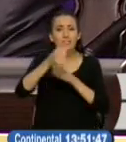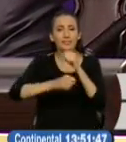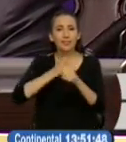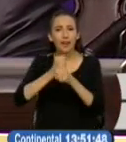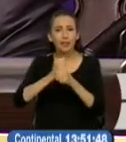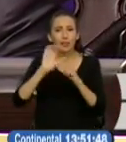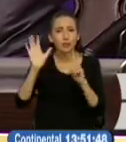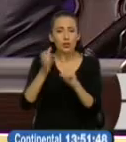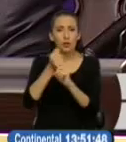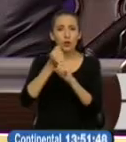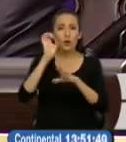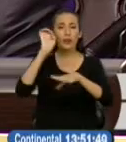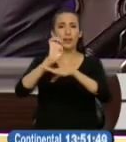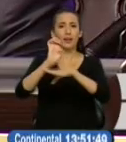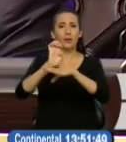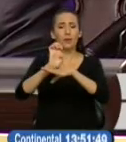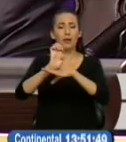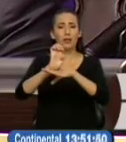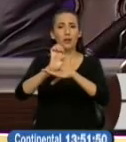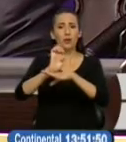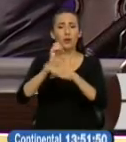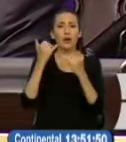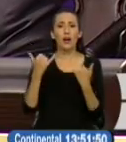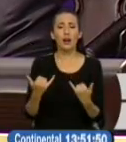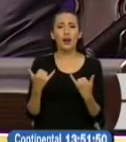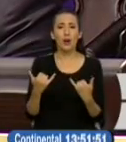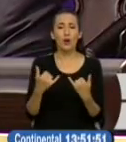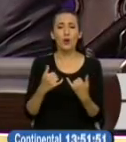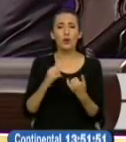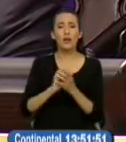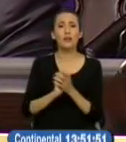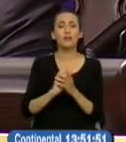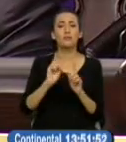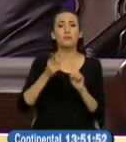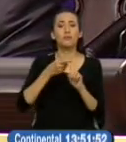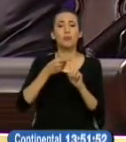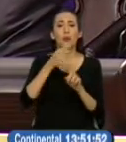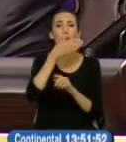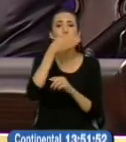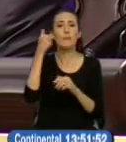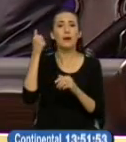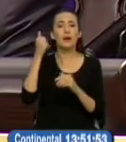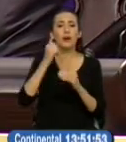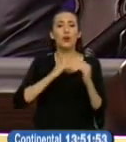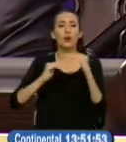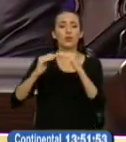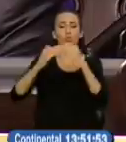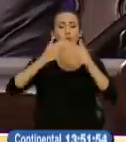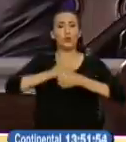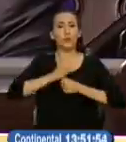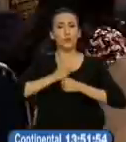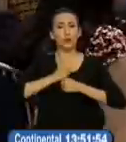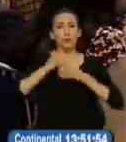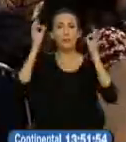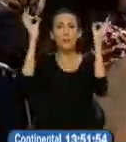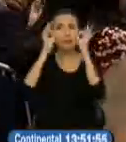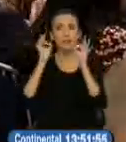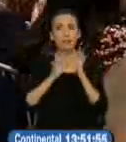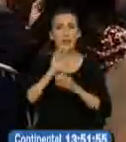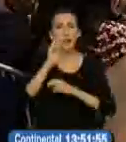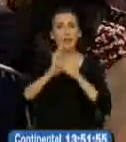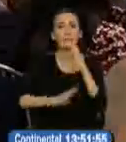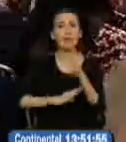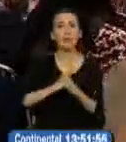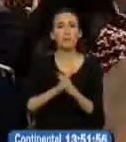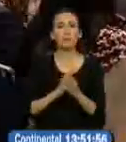el país se convirtió en uno de los 5 países con soberanía energética en el mundo. E invitó a